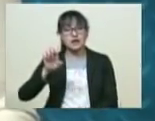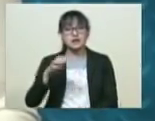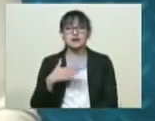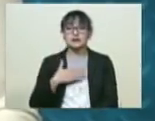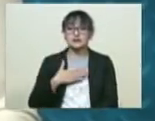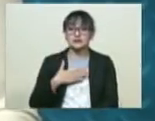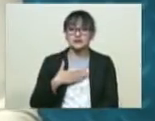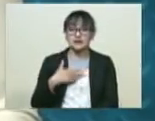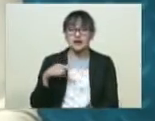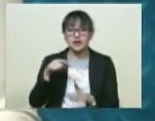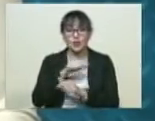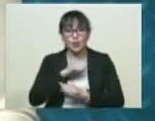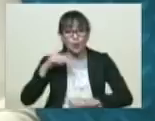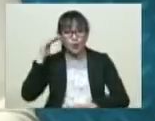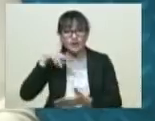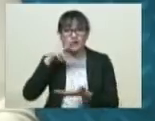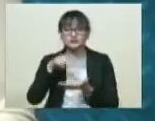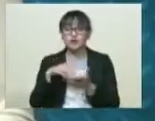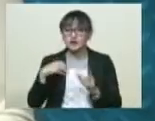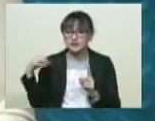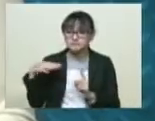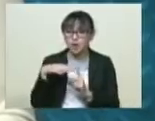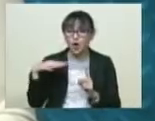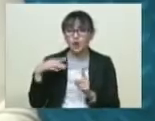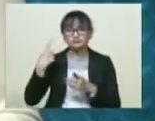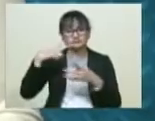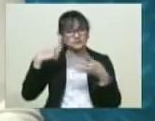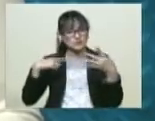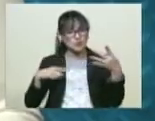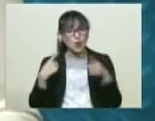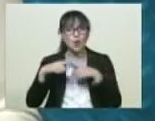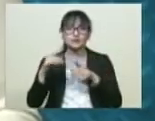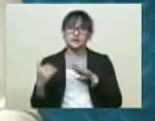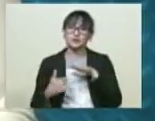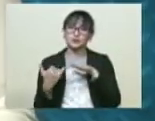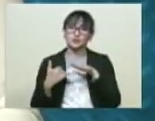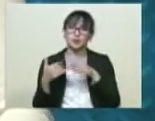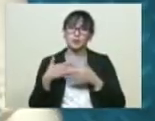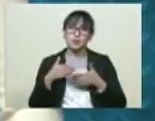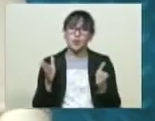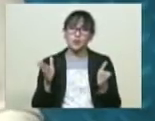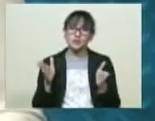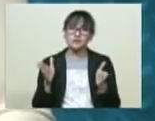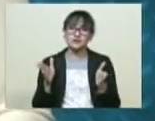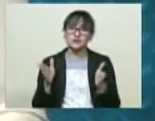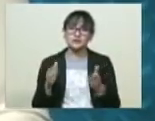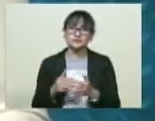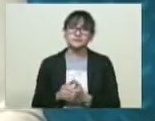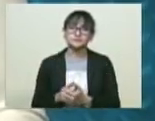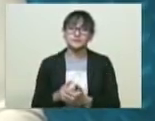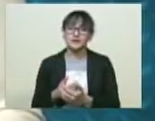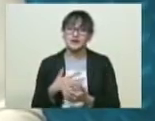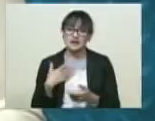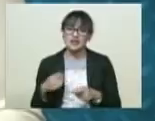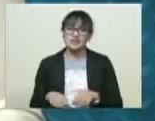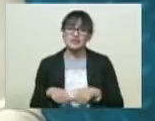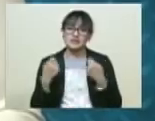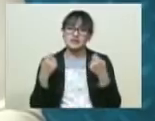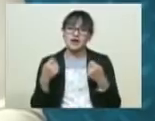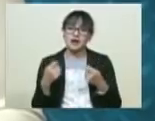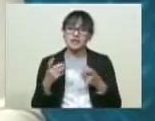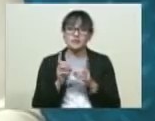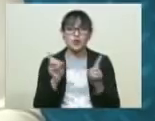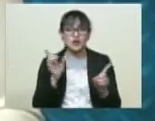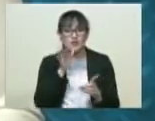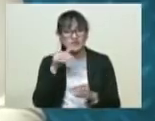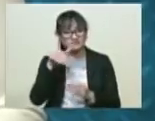la Comandancia, la Guardia Nacional Bolivariana, entre otras instituciones, al tiempo que buscaban alterar el el orden democrático en el país,